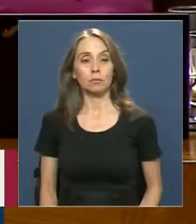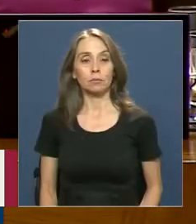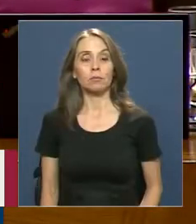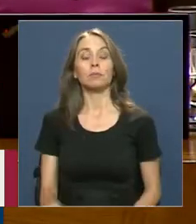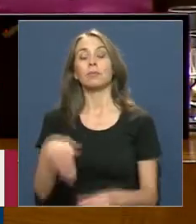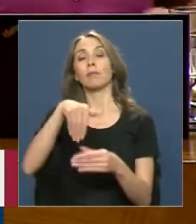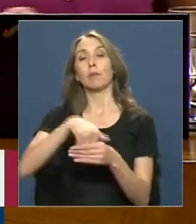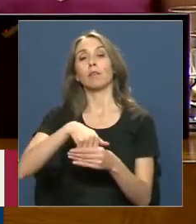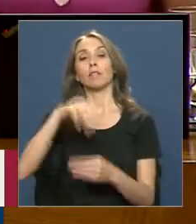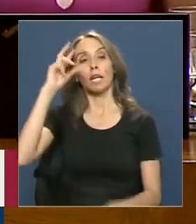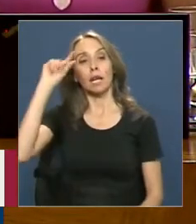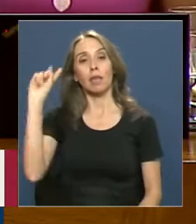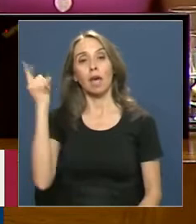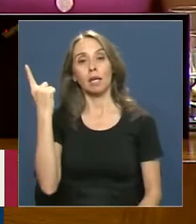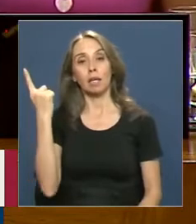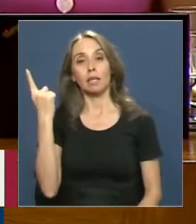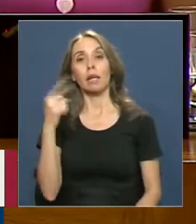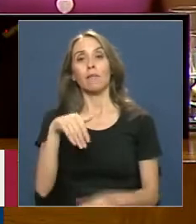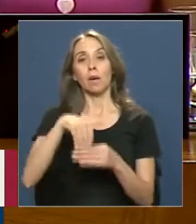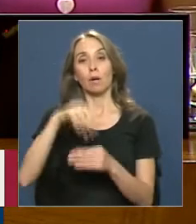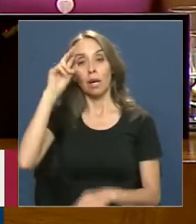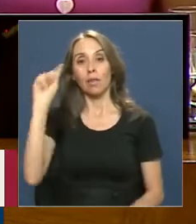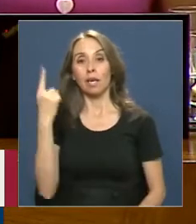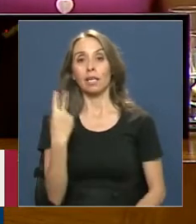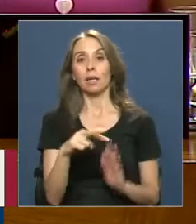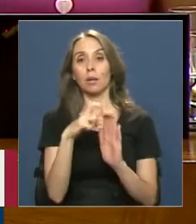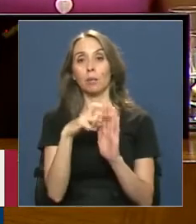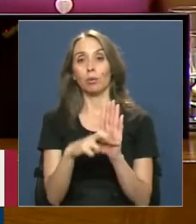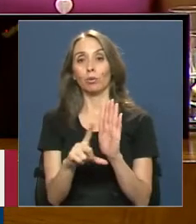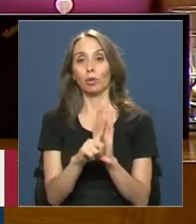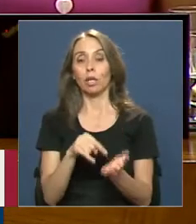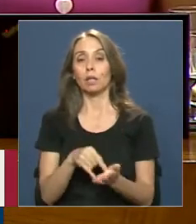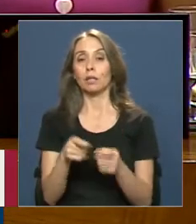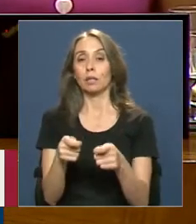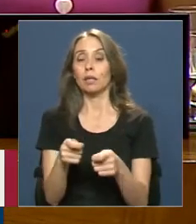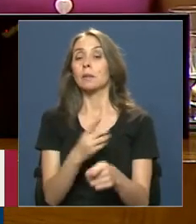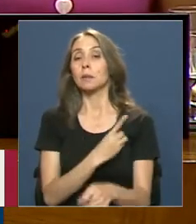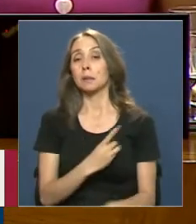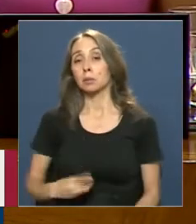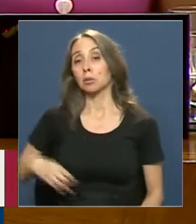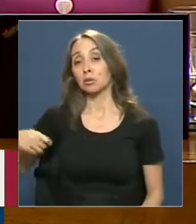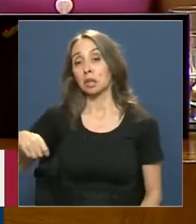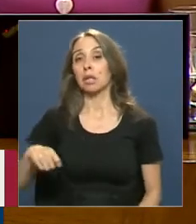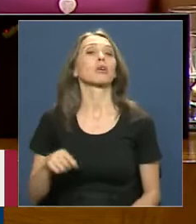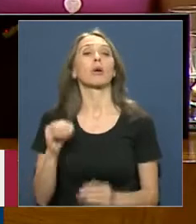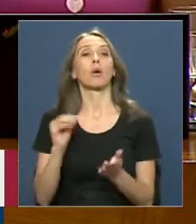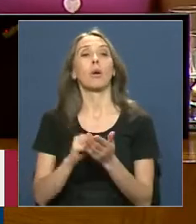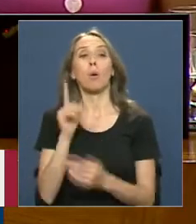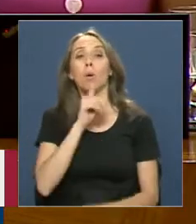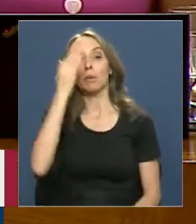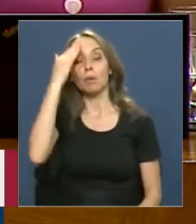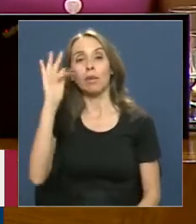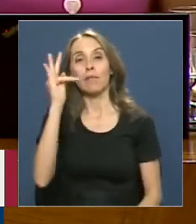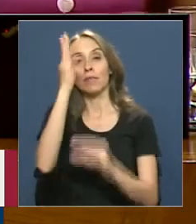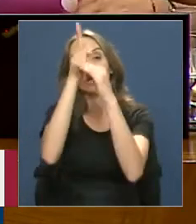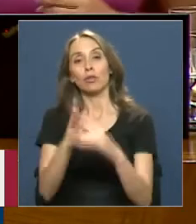Votación general. En votación general, el proyecto de ley iniciado en moción que declara el último día de febrero de